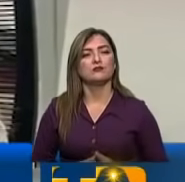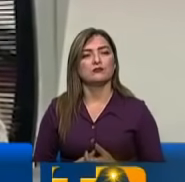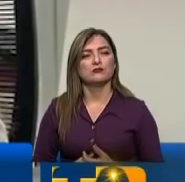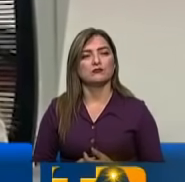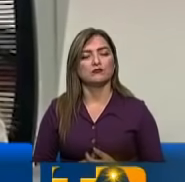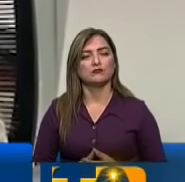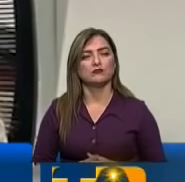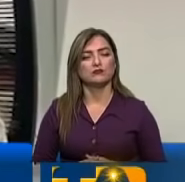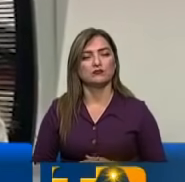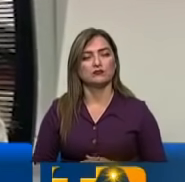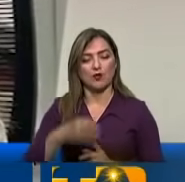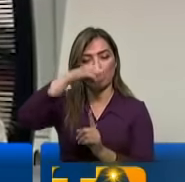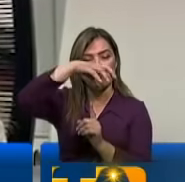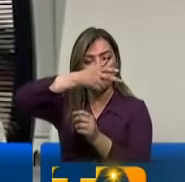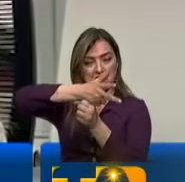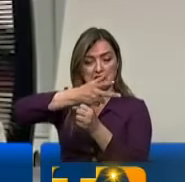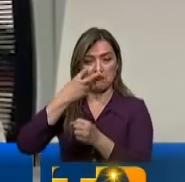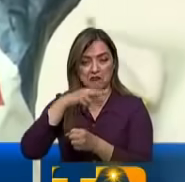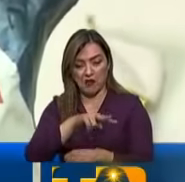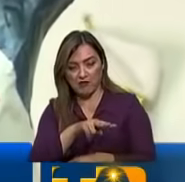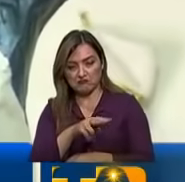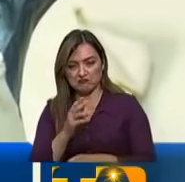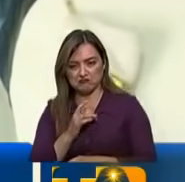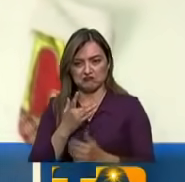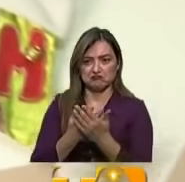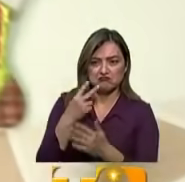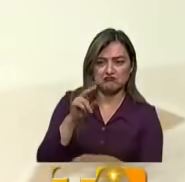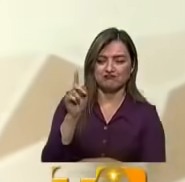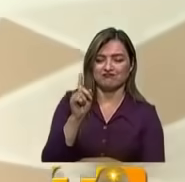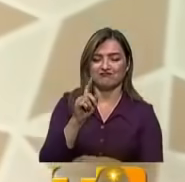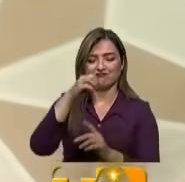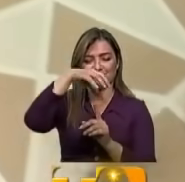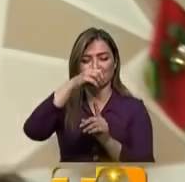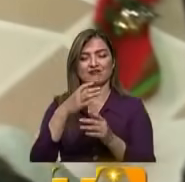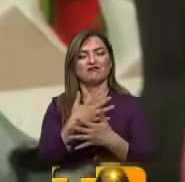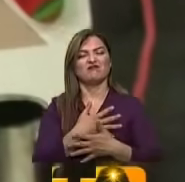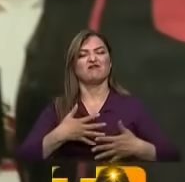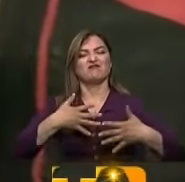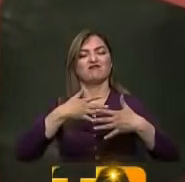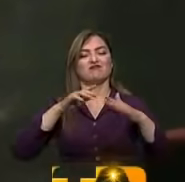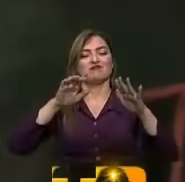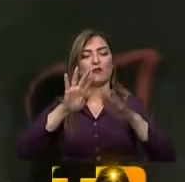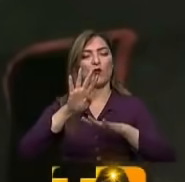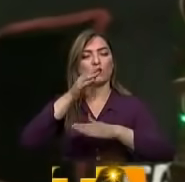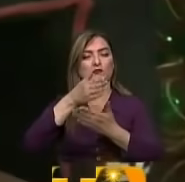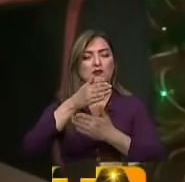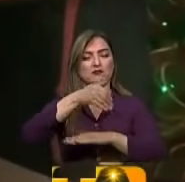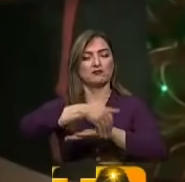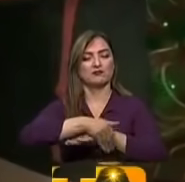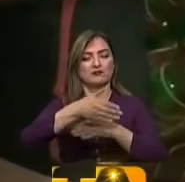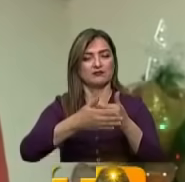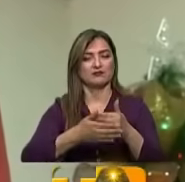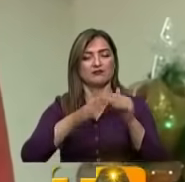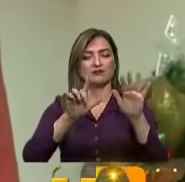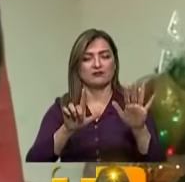una transmisión en vivo para gente que quiera hacerlo virtual. La ciudadanía podrá disfrutar de este desfile desde las 16:30 hasta